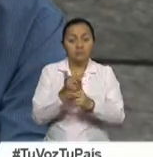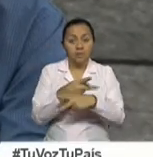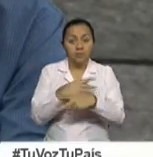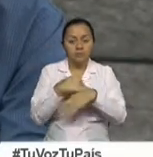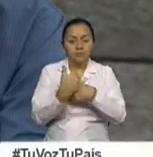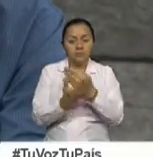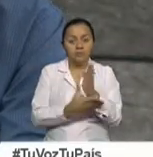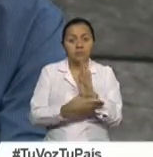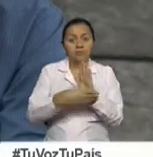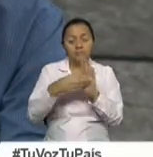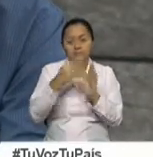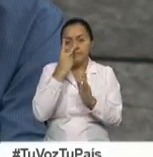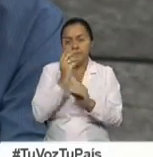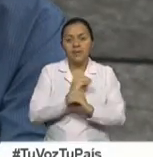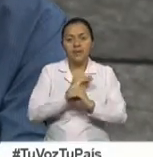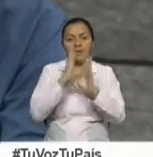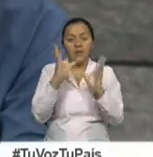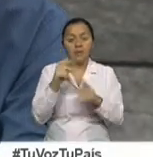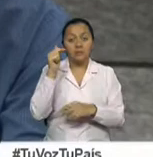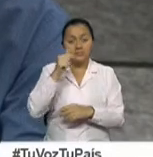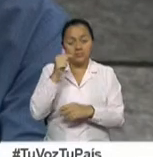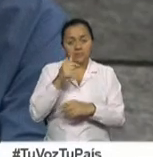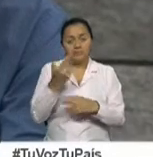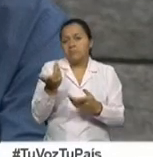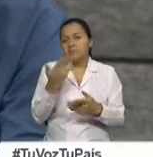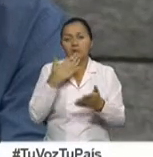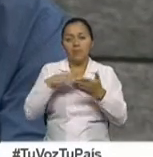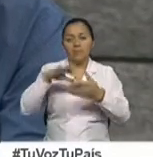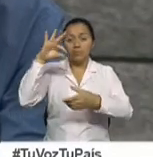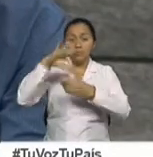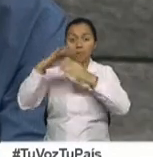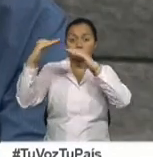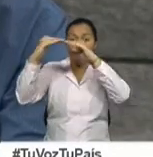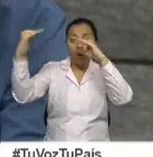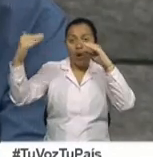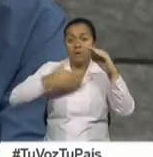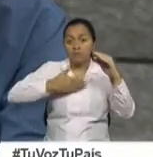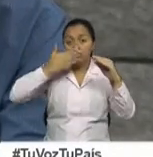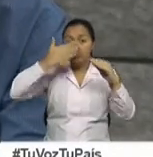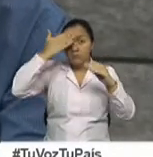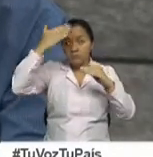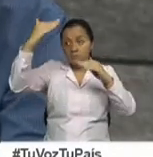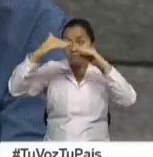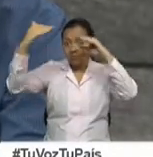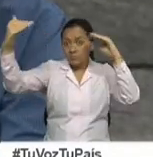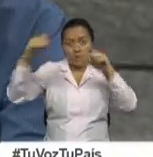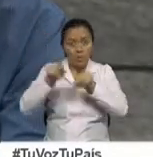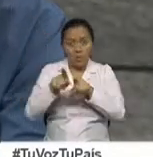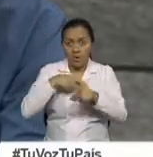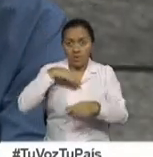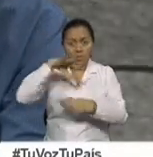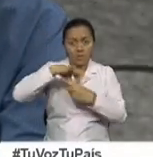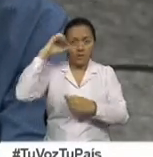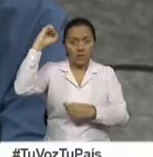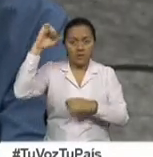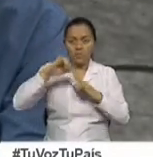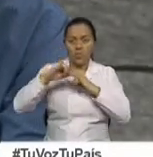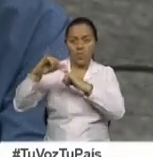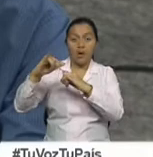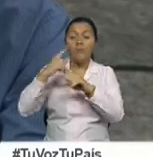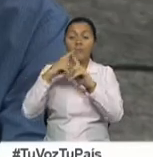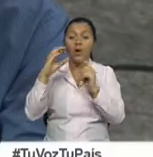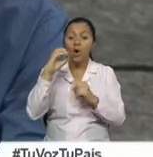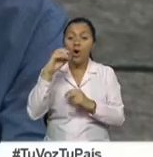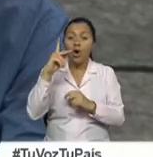nuestro voto es igual a países como Arabia Saudita, por ejemplo. Debemos aprovechar los mecanismos que nos ofrece esta organización, por ejemplo,